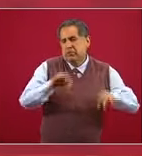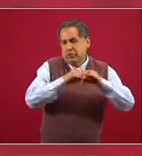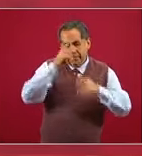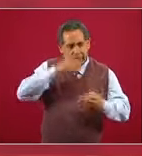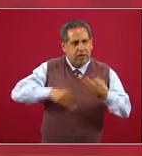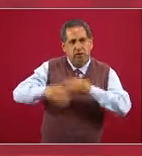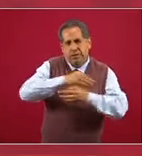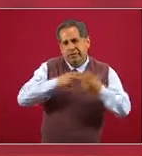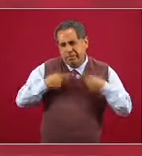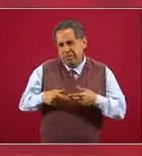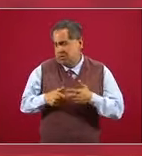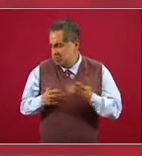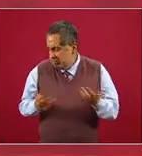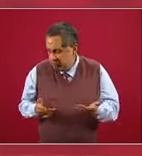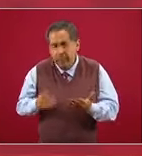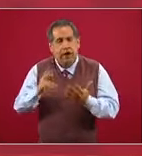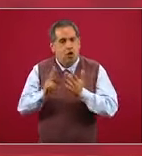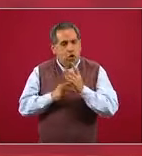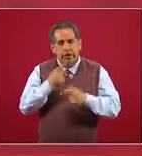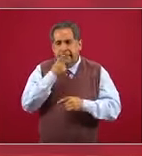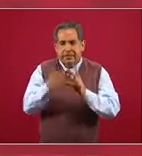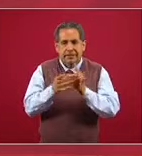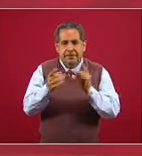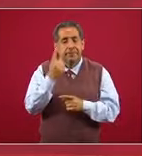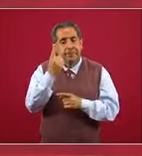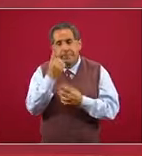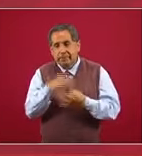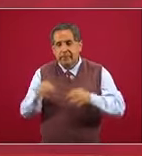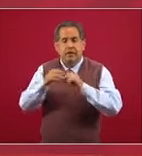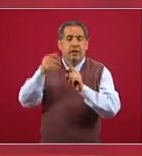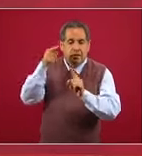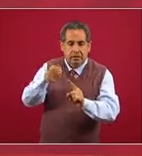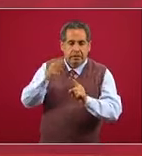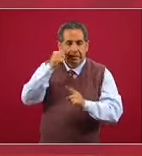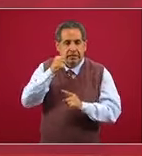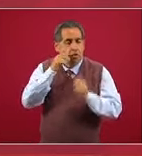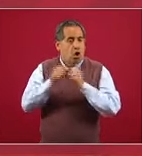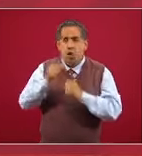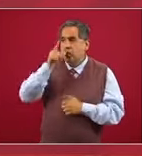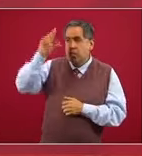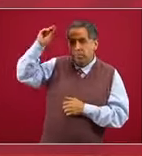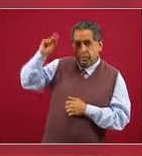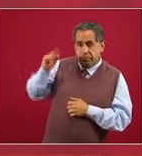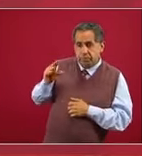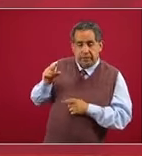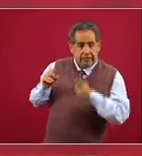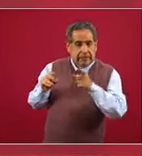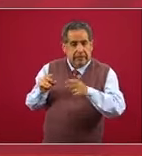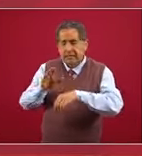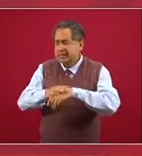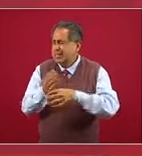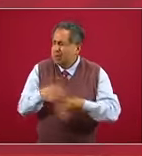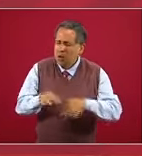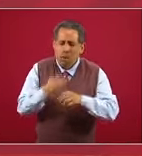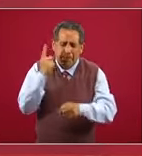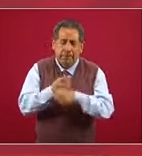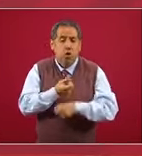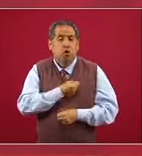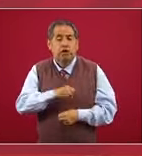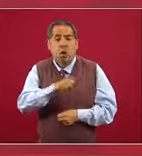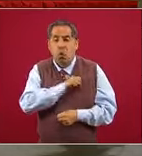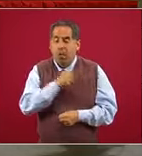el bienestar de la población. Reiteramos siempre, priorizando, y eso se hace a través del semáforo de riesgo, la salud de la población,